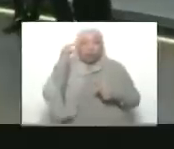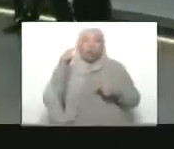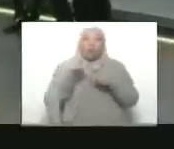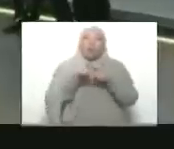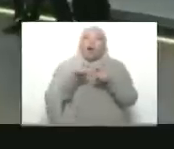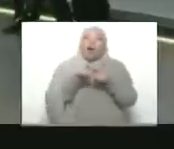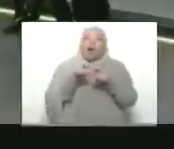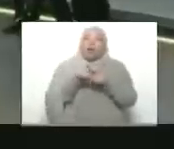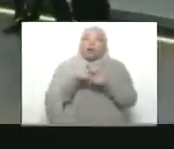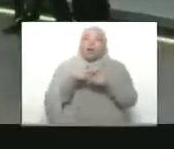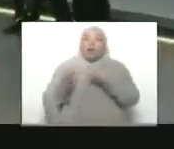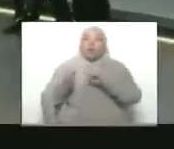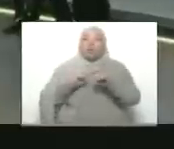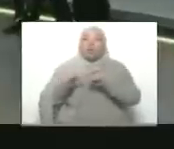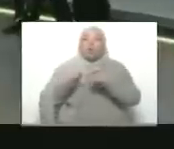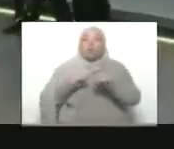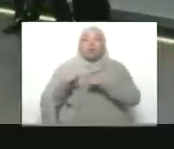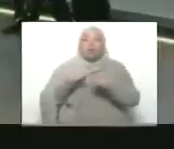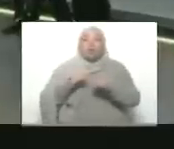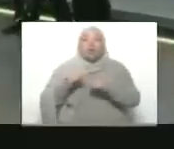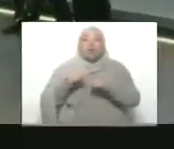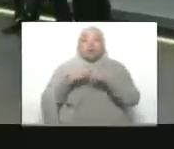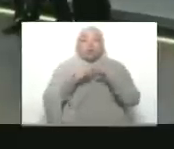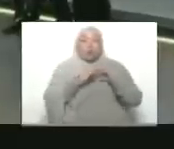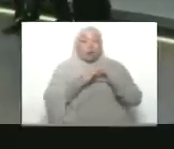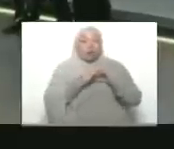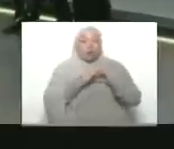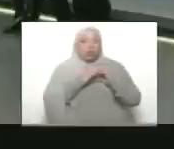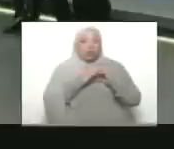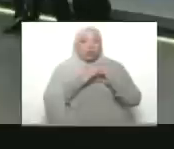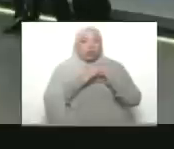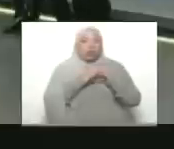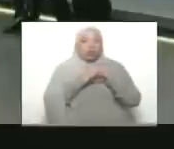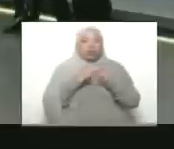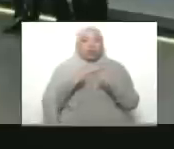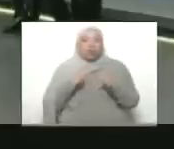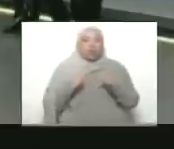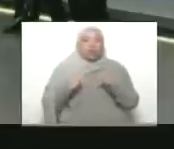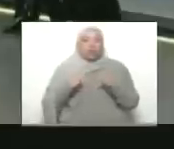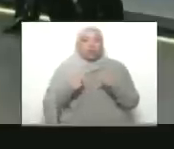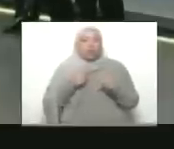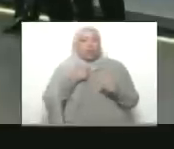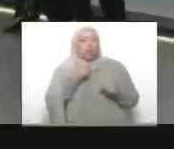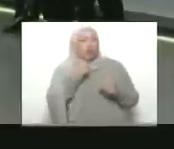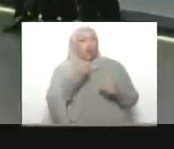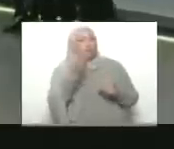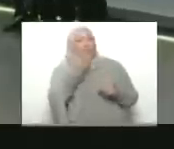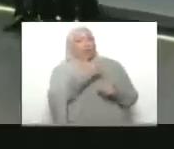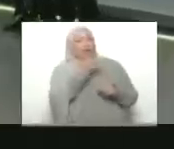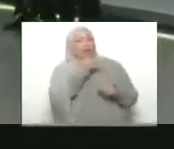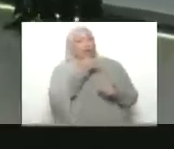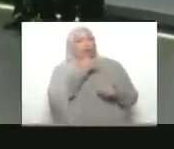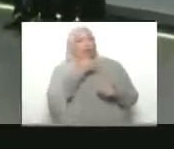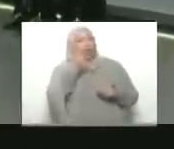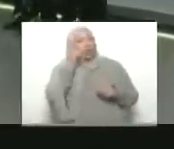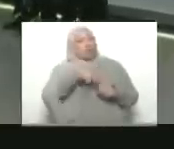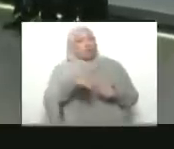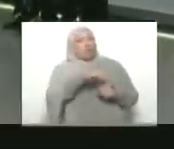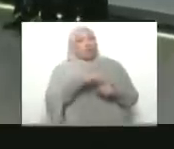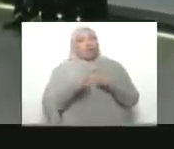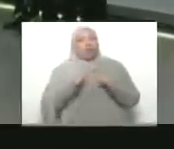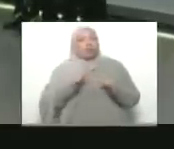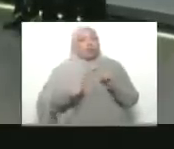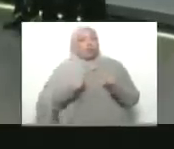movimiento corazón llanero salsero salsero por eso que fue lo que dije yo llanero y cómo es